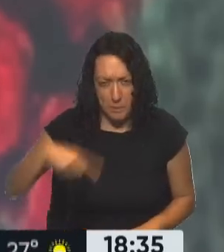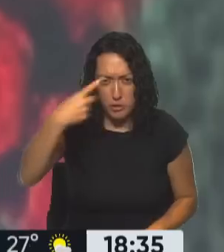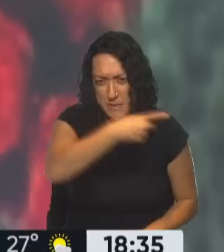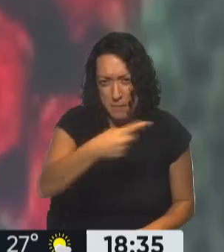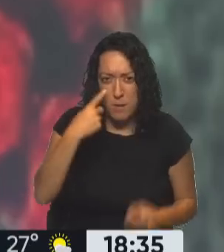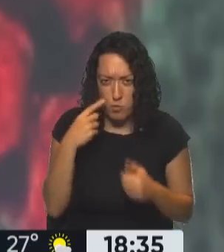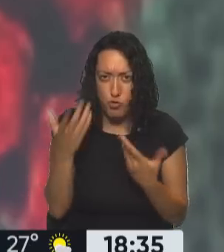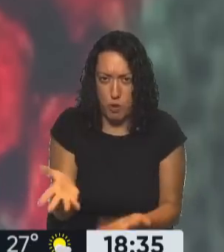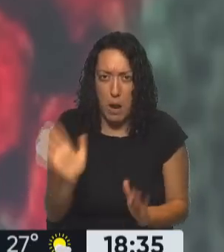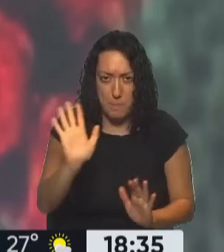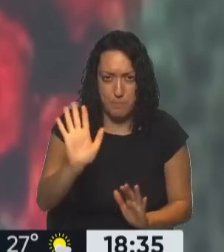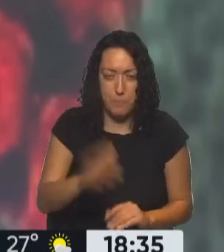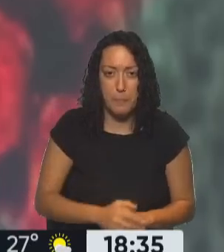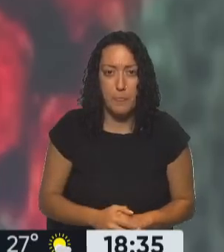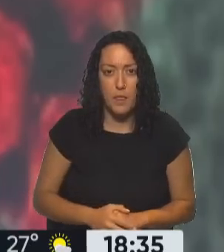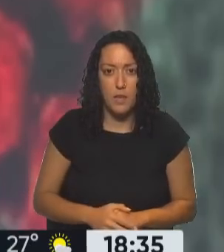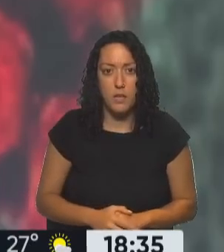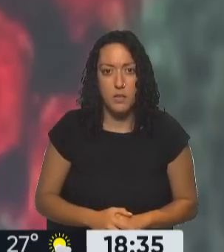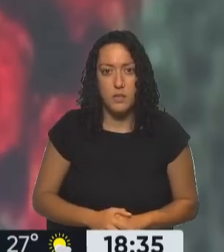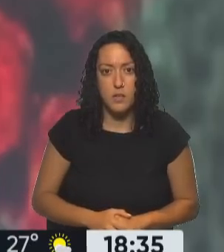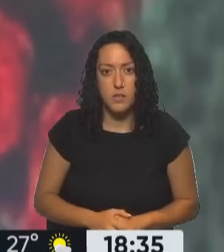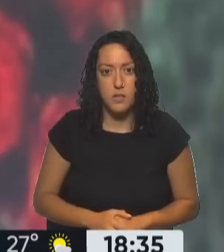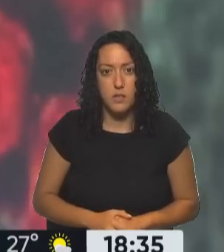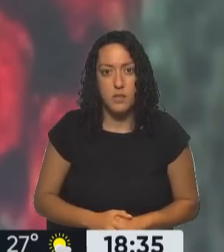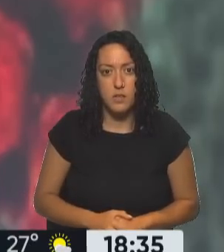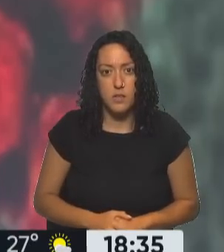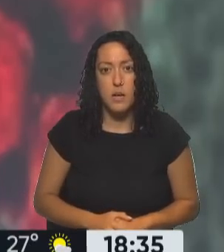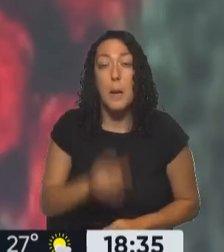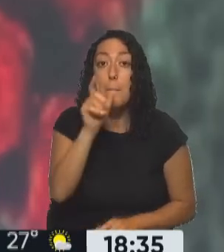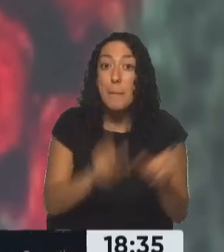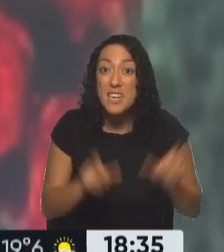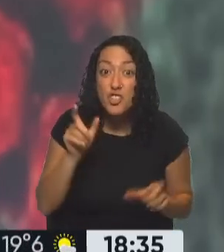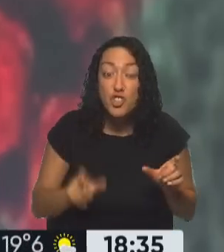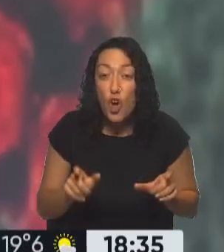lo vean, el exceso de mortalidad, o sea, el